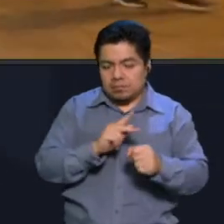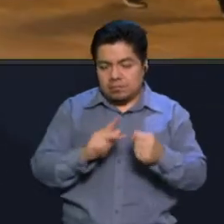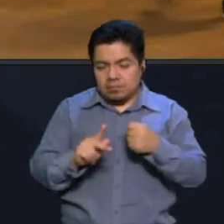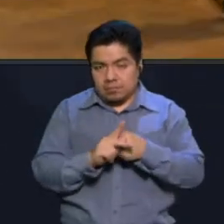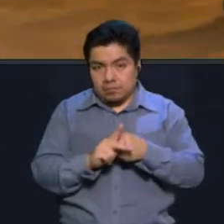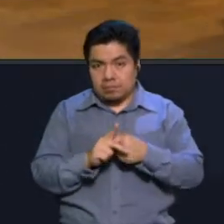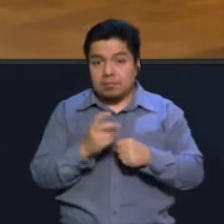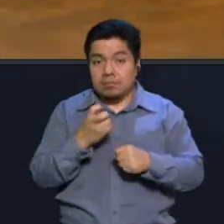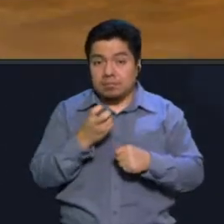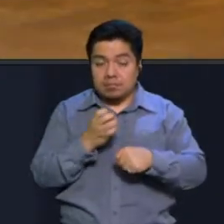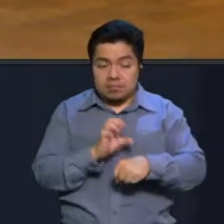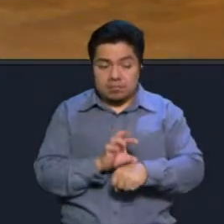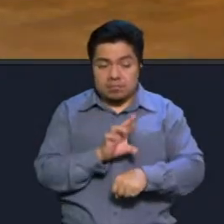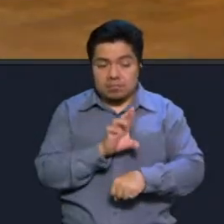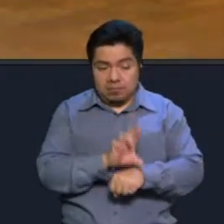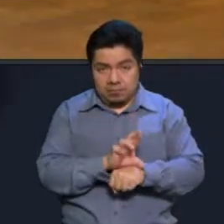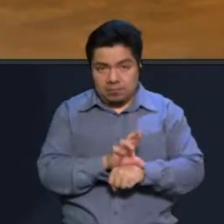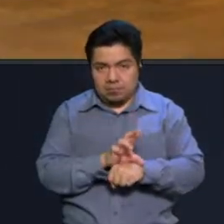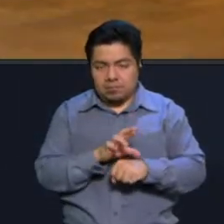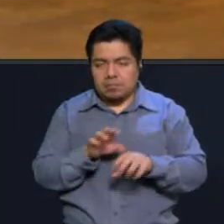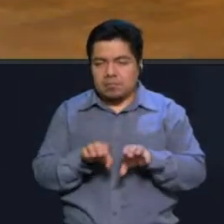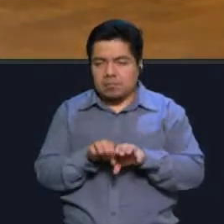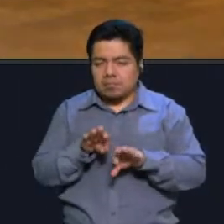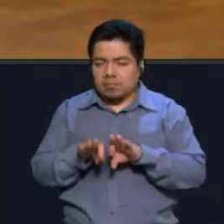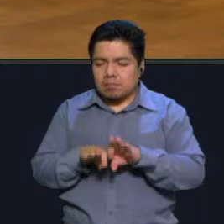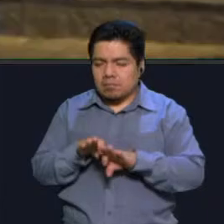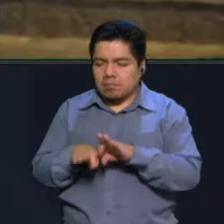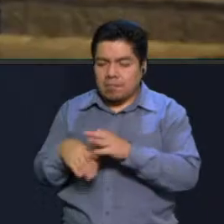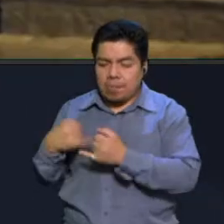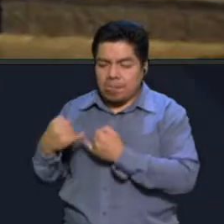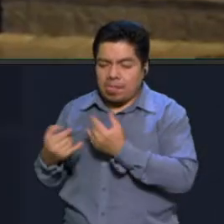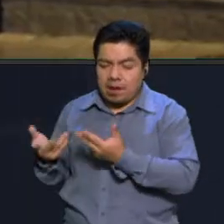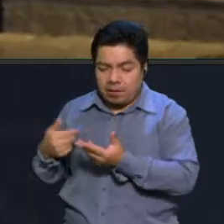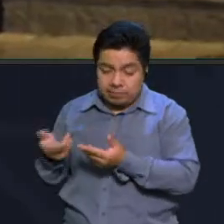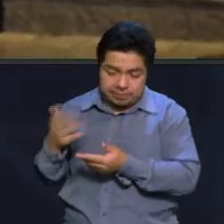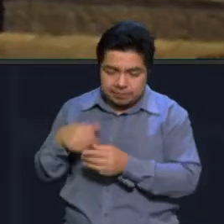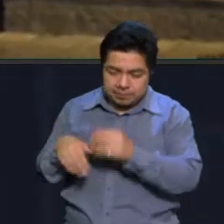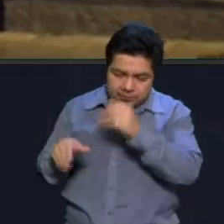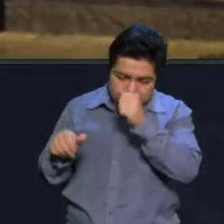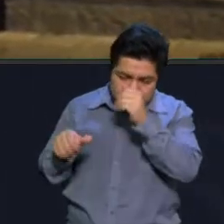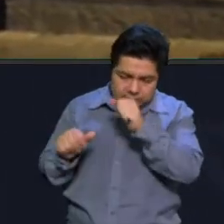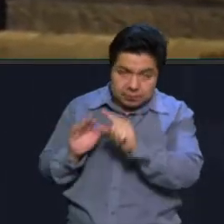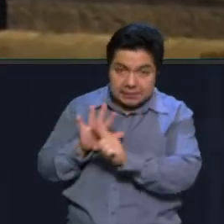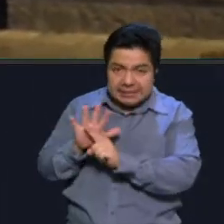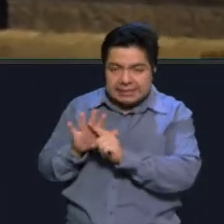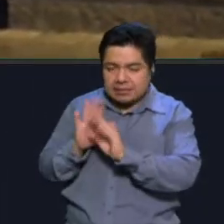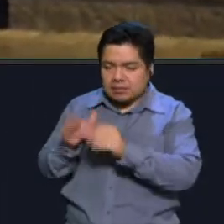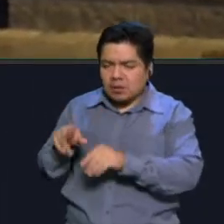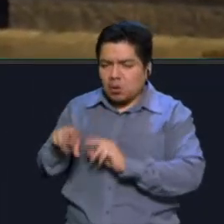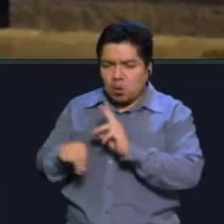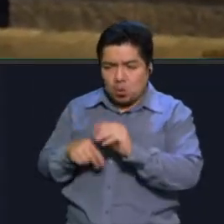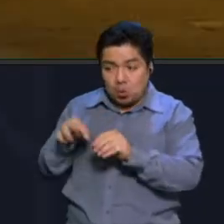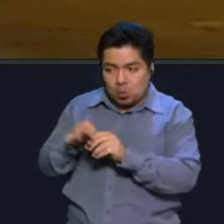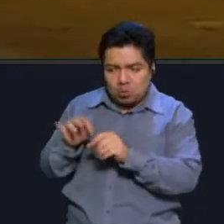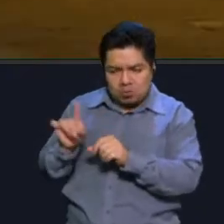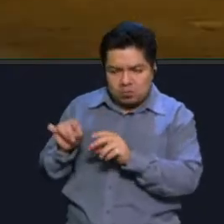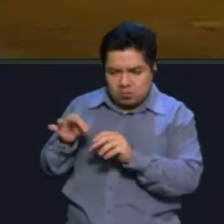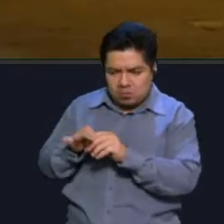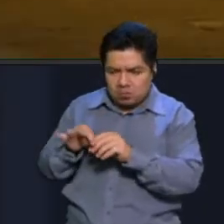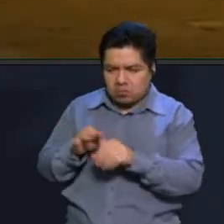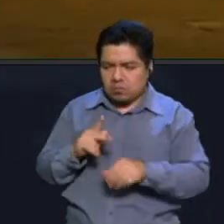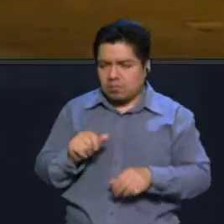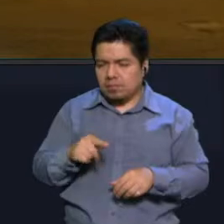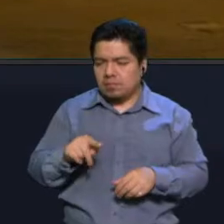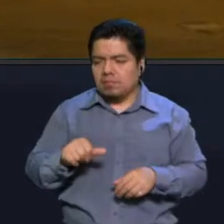estuvo jugando con los miembros no permanentes el papel de esquirol de Estados Unidos, tratando de convencerlos de no votar a favor de Palestina,